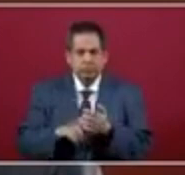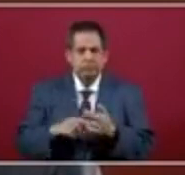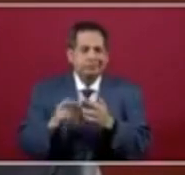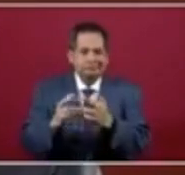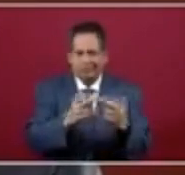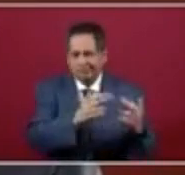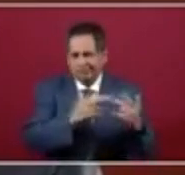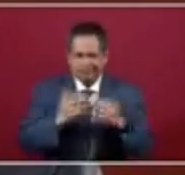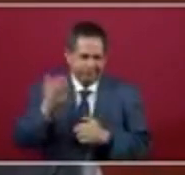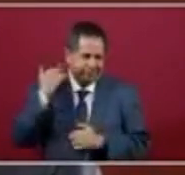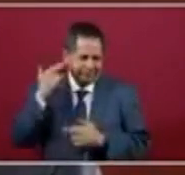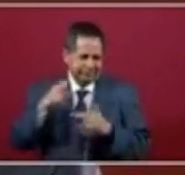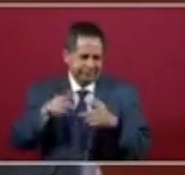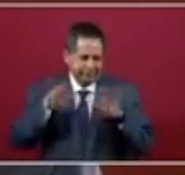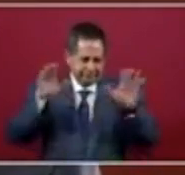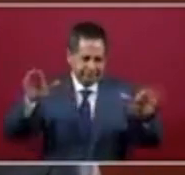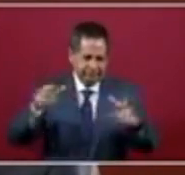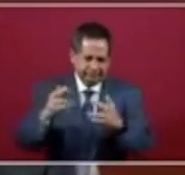afectada.